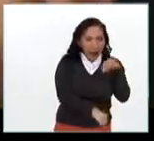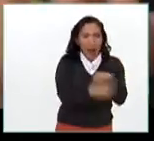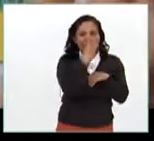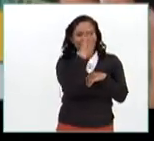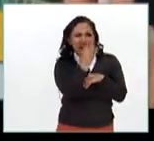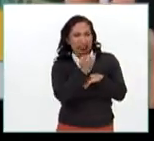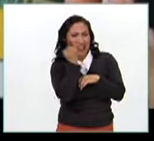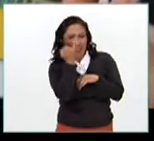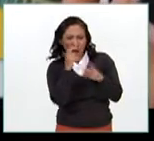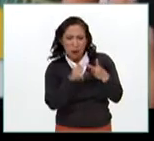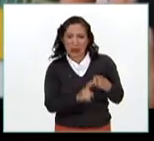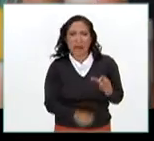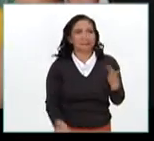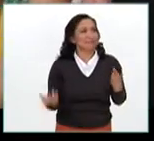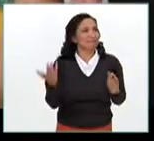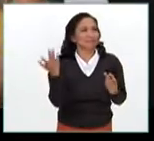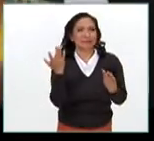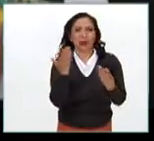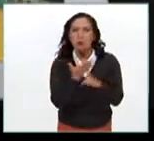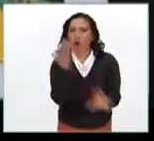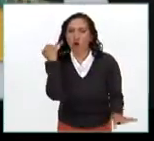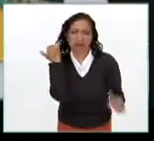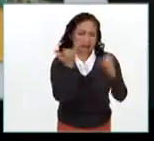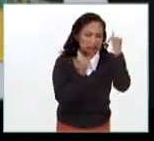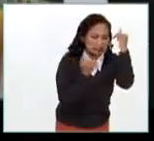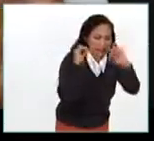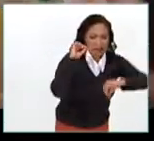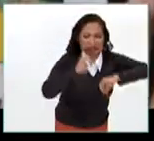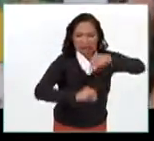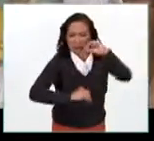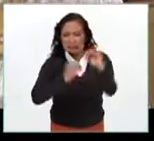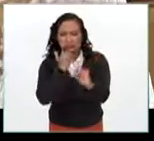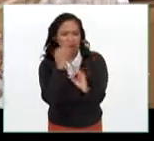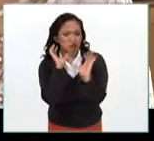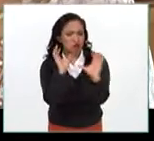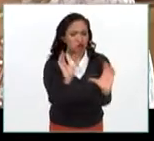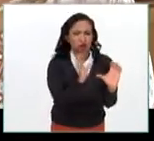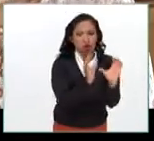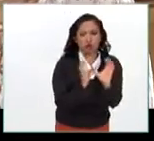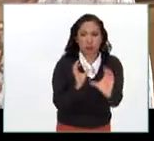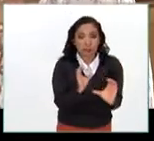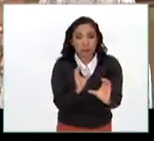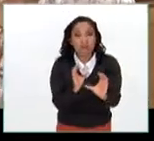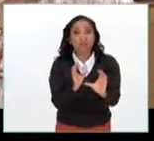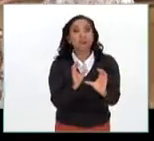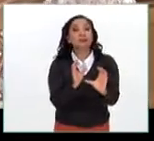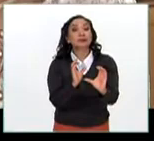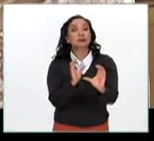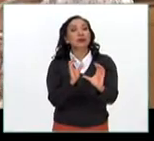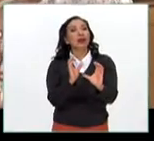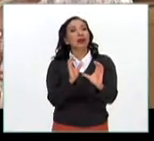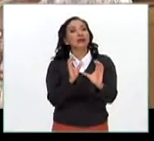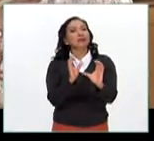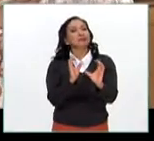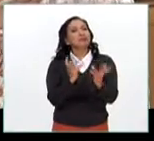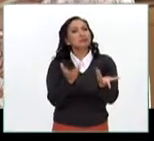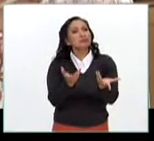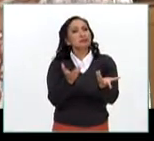3 idiomas, muy elaboradas, muy caras también.